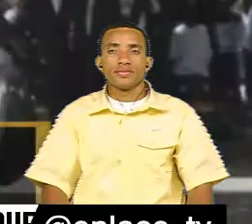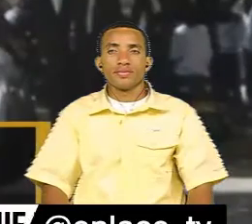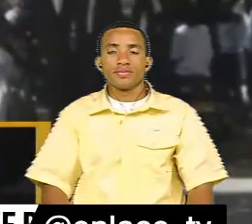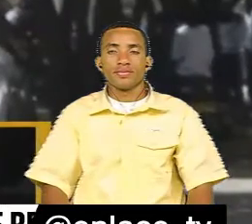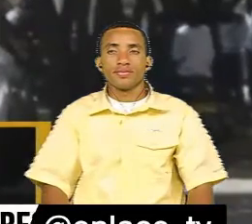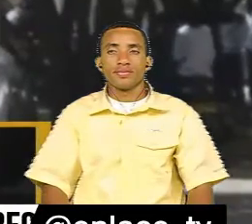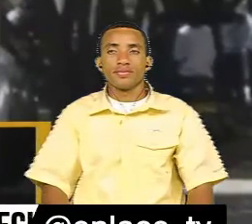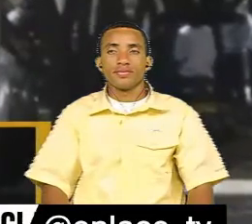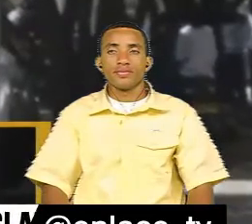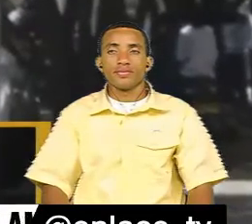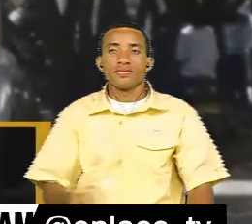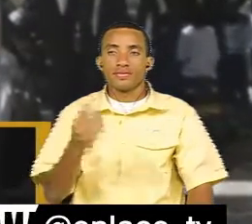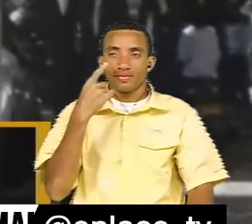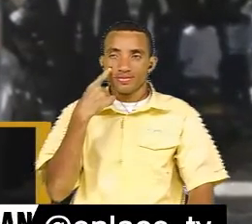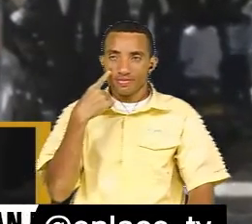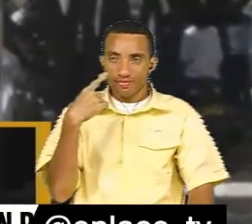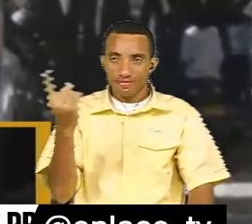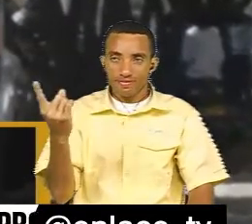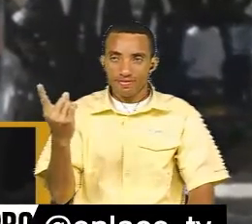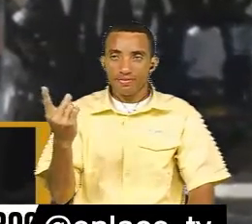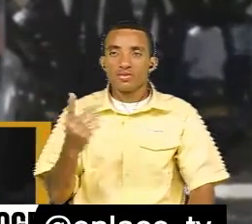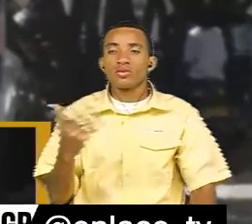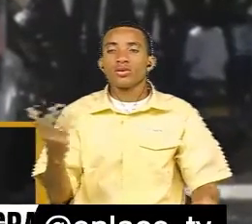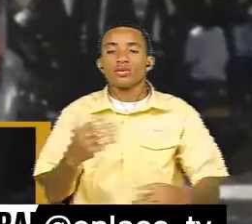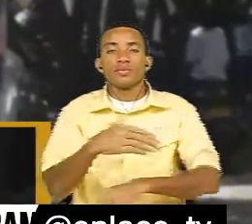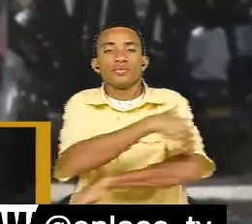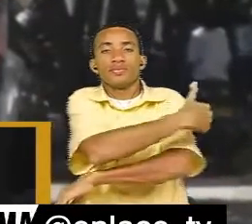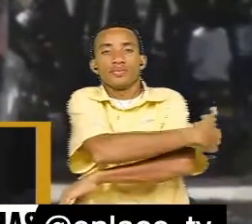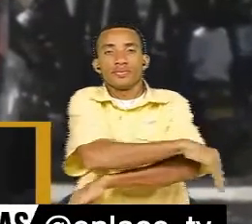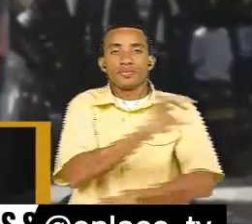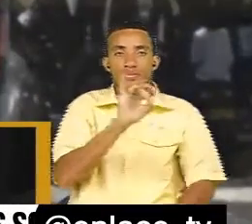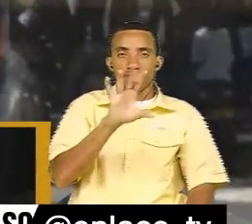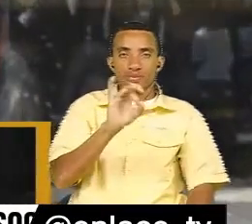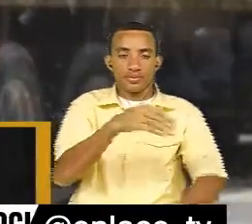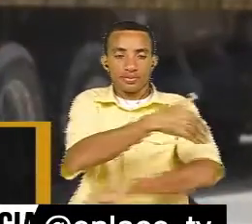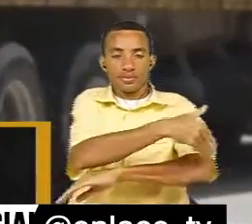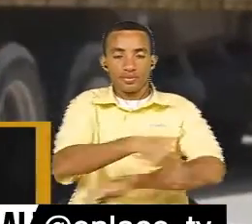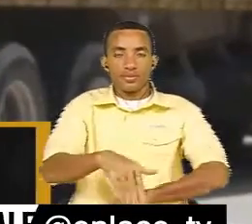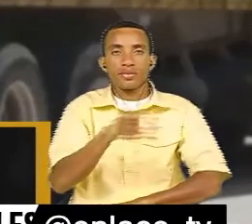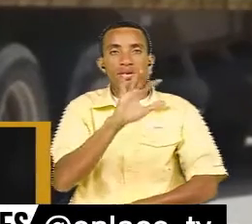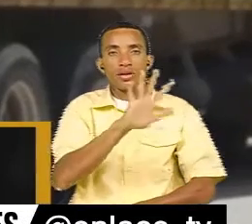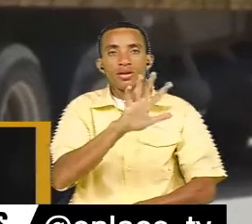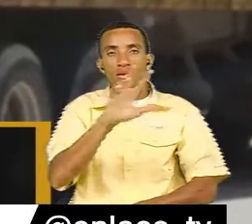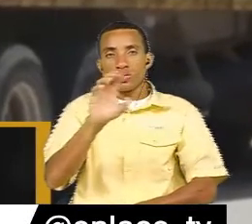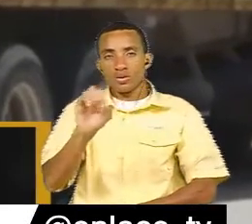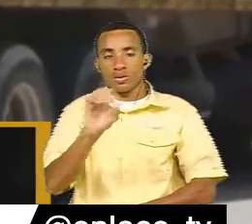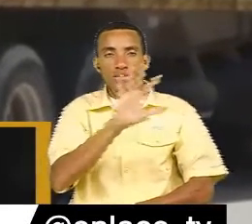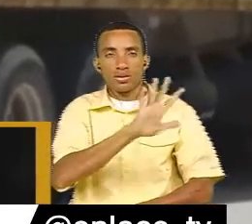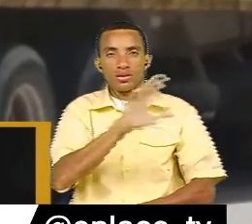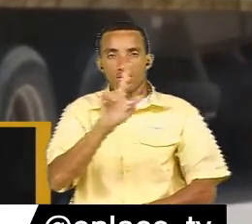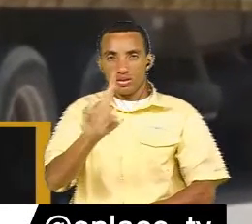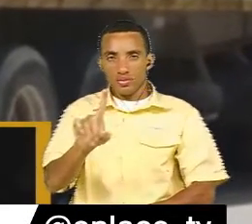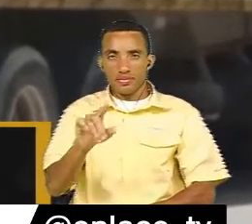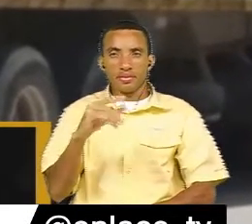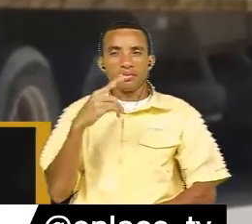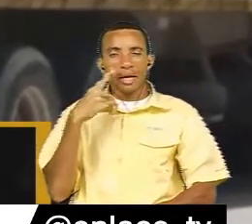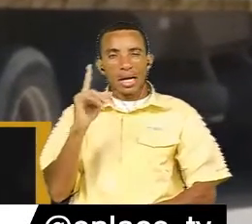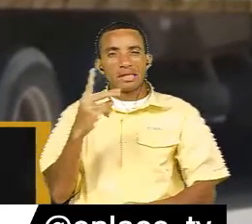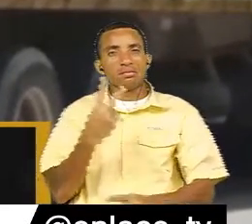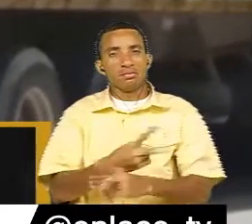Las siguientes imágenes corresponden al sector de la carrera 15 entre calles 50 y 51. Al parecer el riesgo en el sector